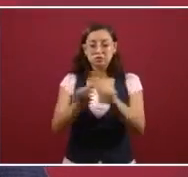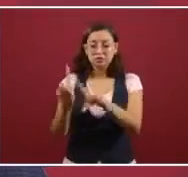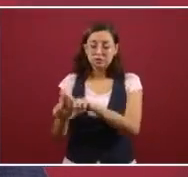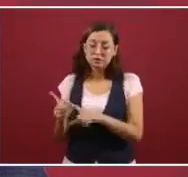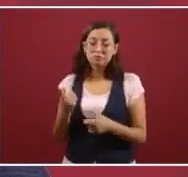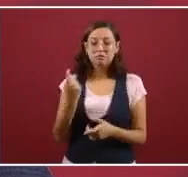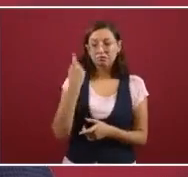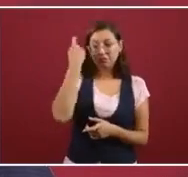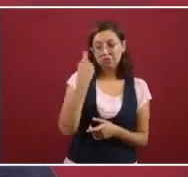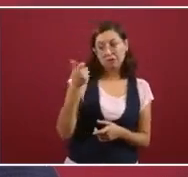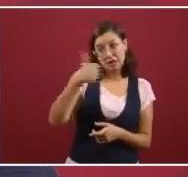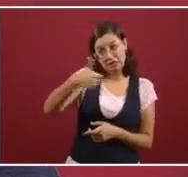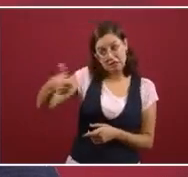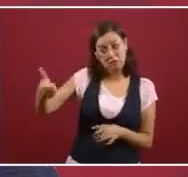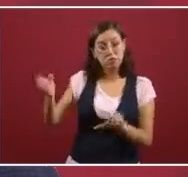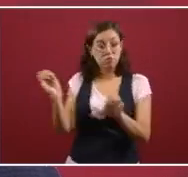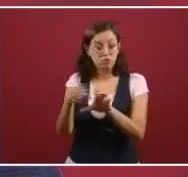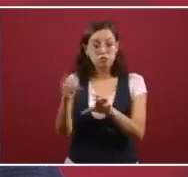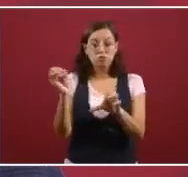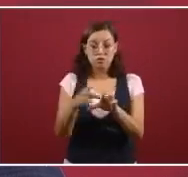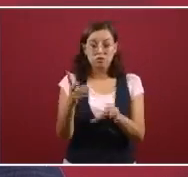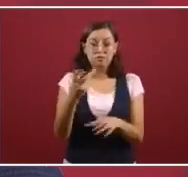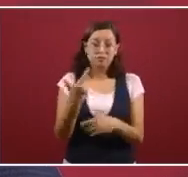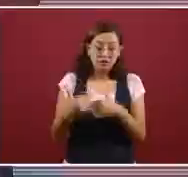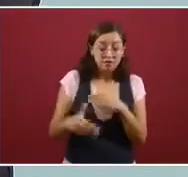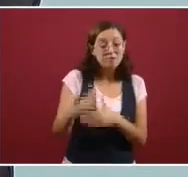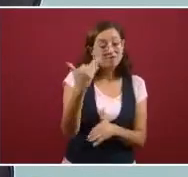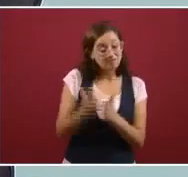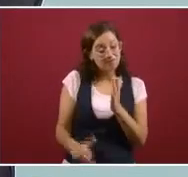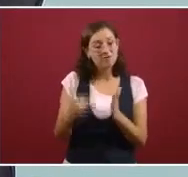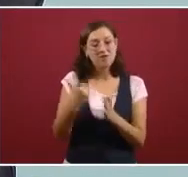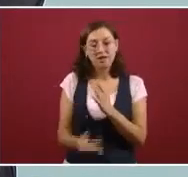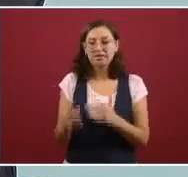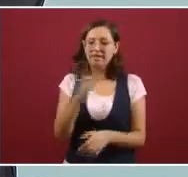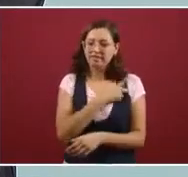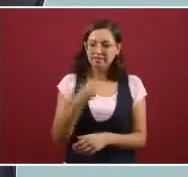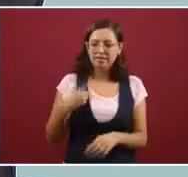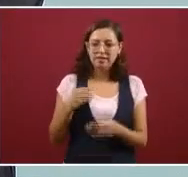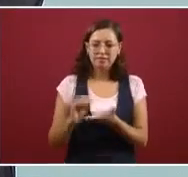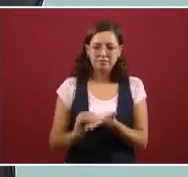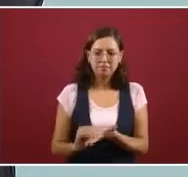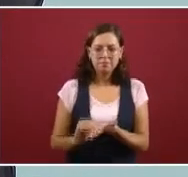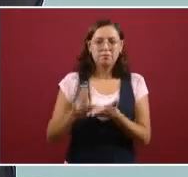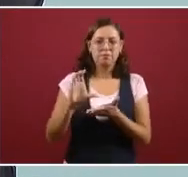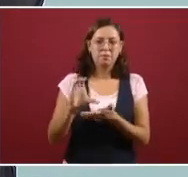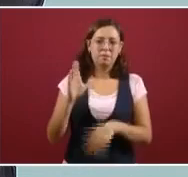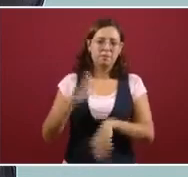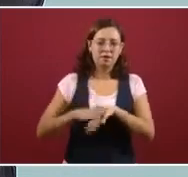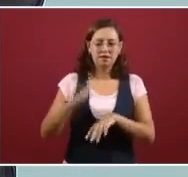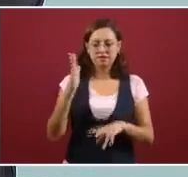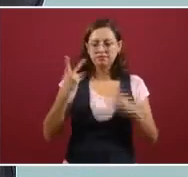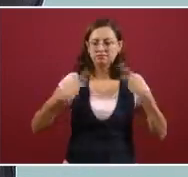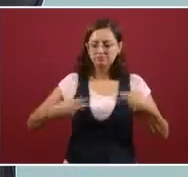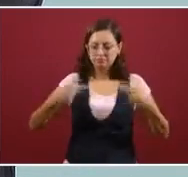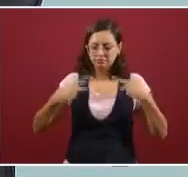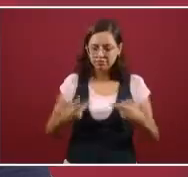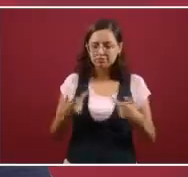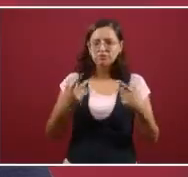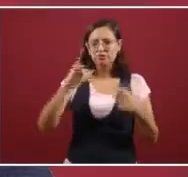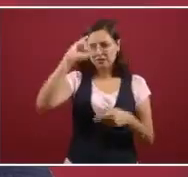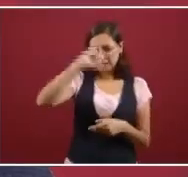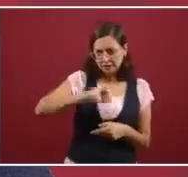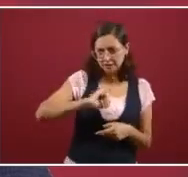el ahorro pensional, el cual es un pendiente y es indispensable incrementar con la participación de los empleadores, de